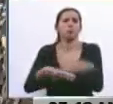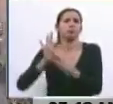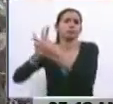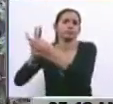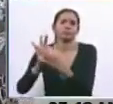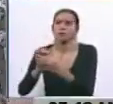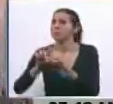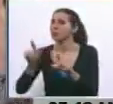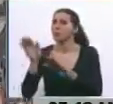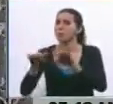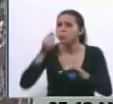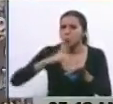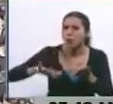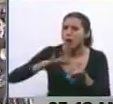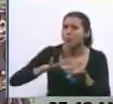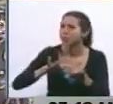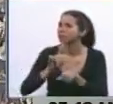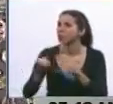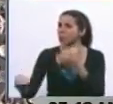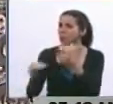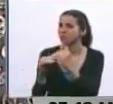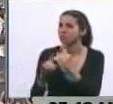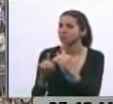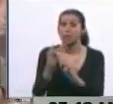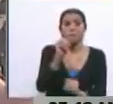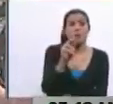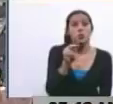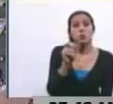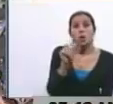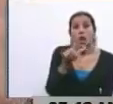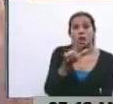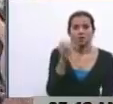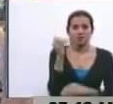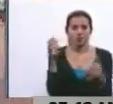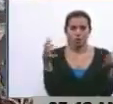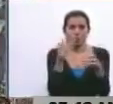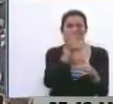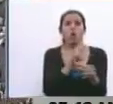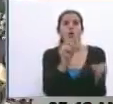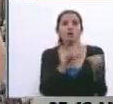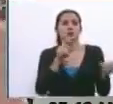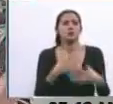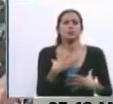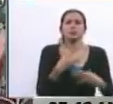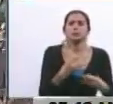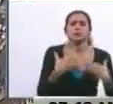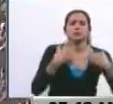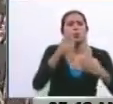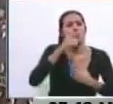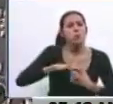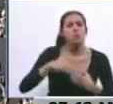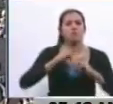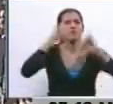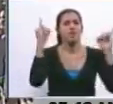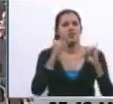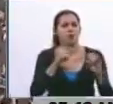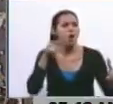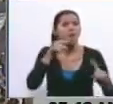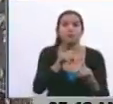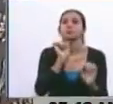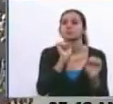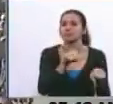de los pueblos. A la NOAL la mueven el interés de los pueblos, la salud de los pueblos, la felicidad de los pueblos, y eso